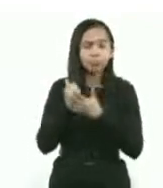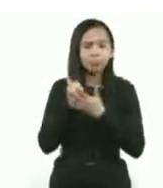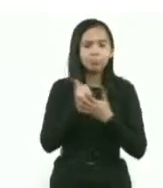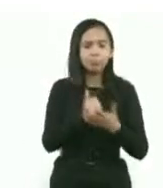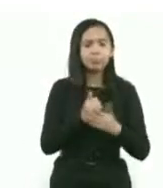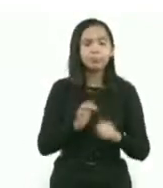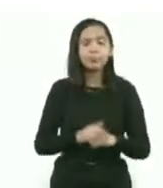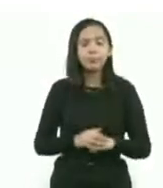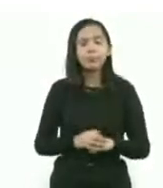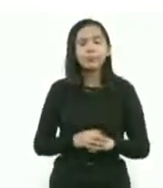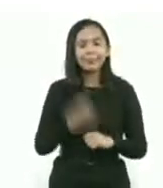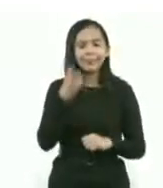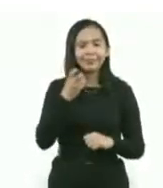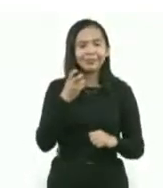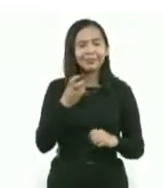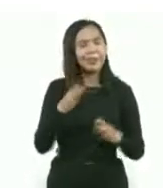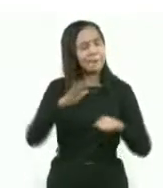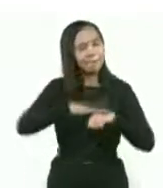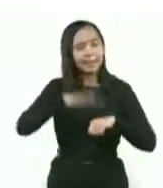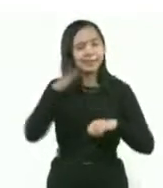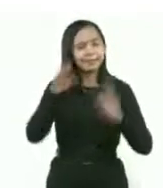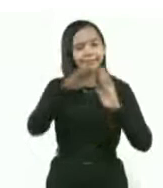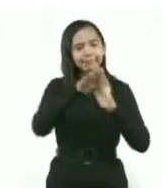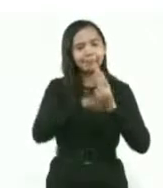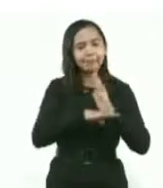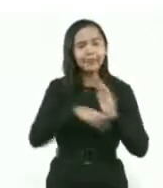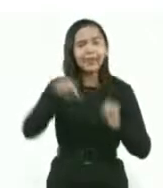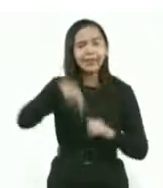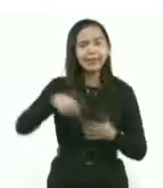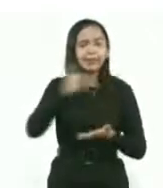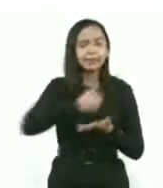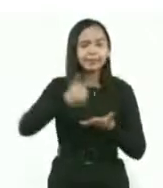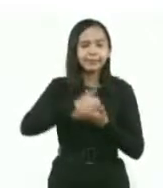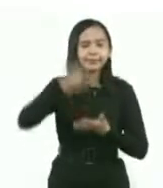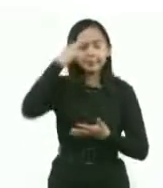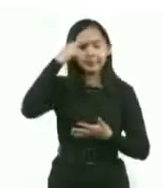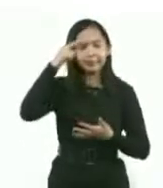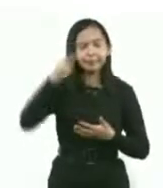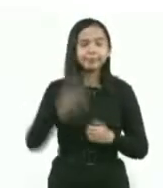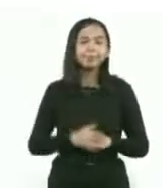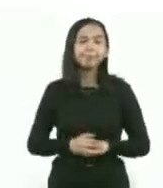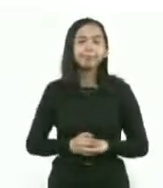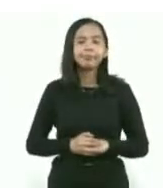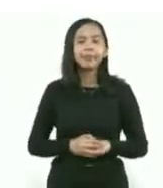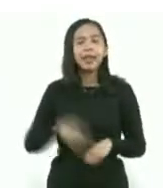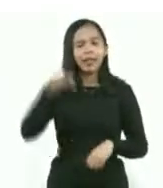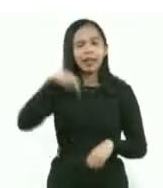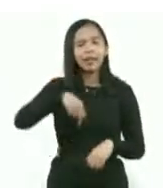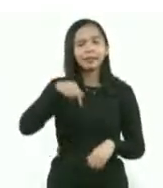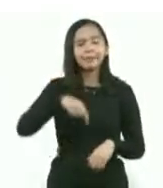diésel, es un poco más baja todavía que en esta zona de la Ciudad de México, aquí es de